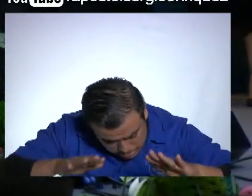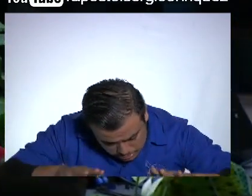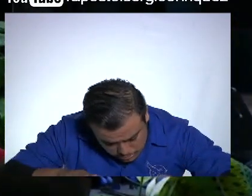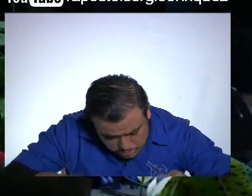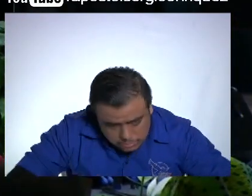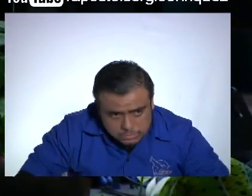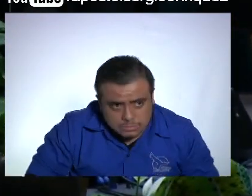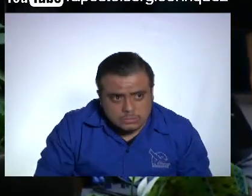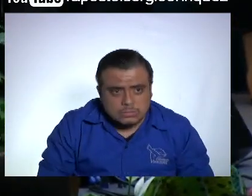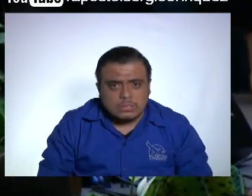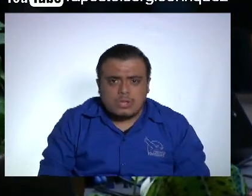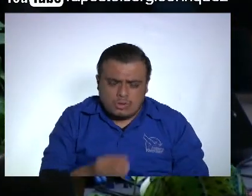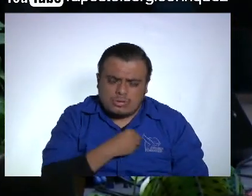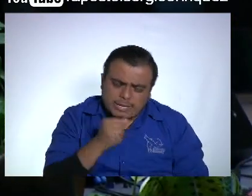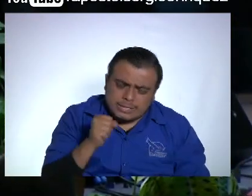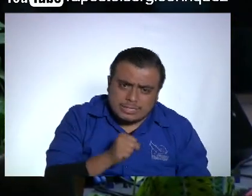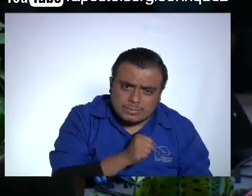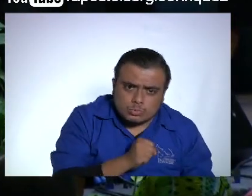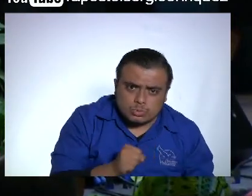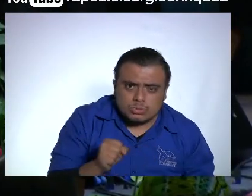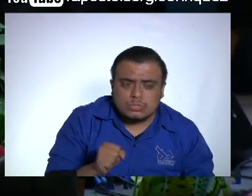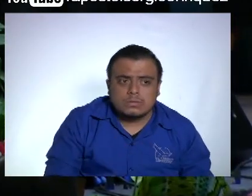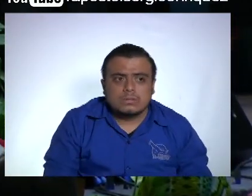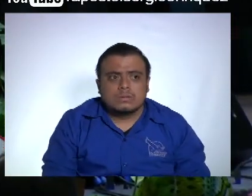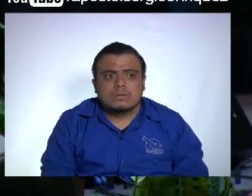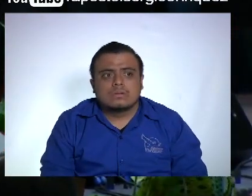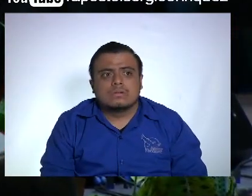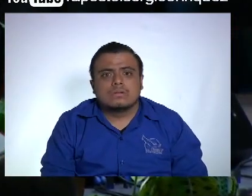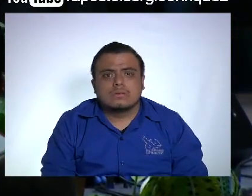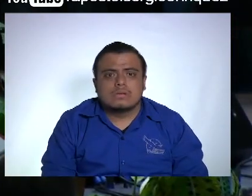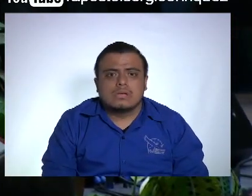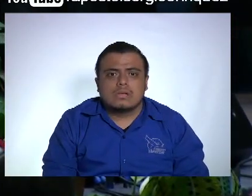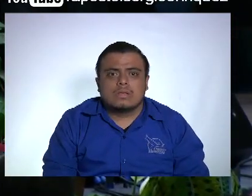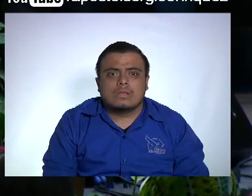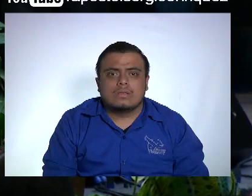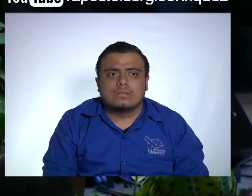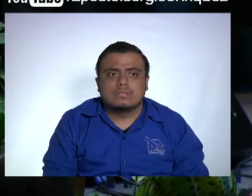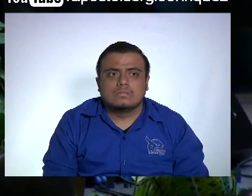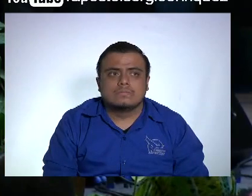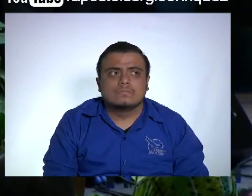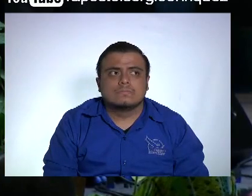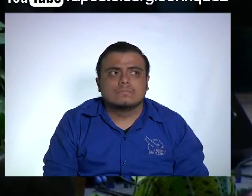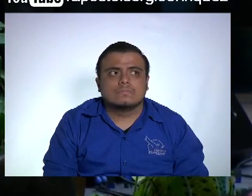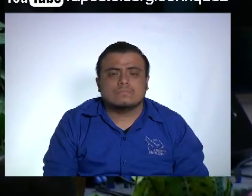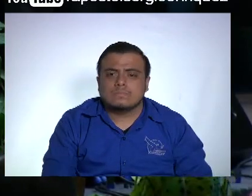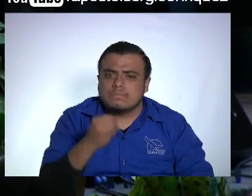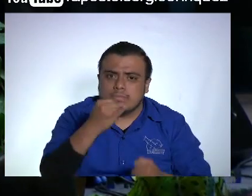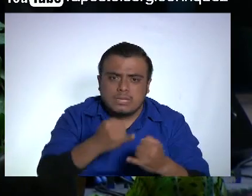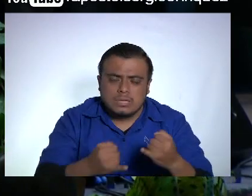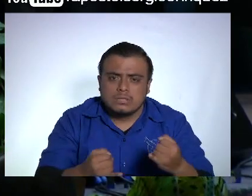Quiero que cantemos este canto, sellando esta administración.